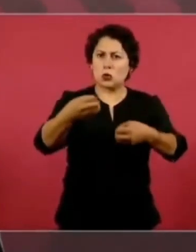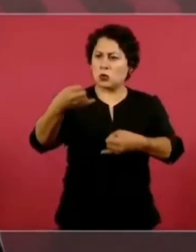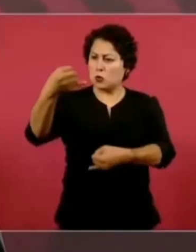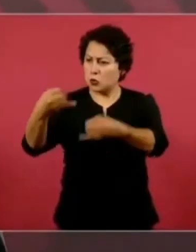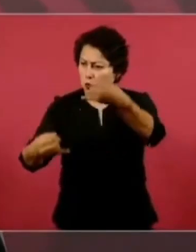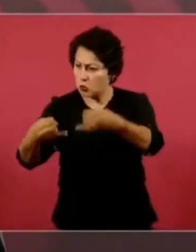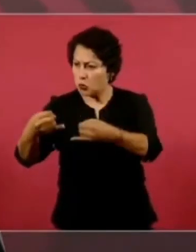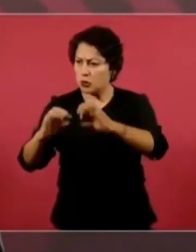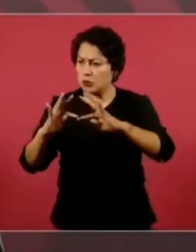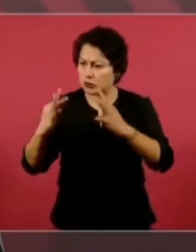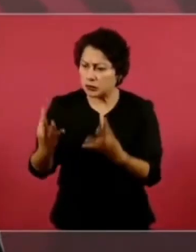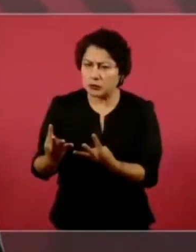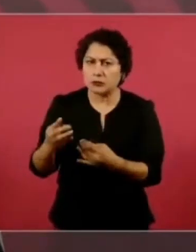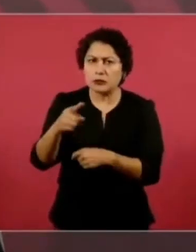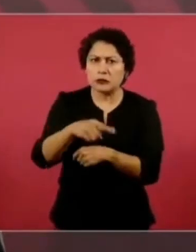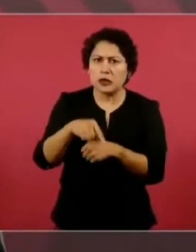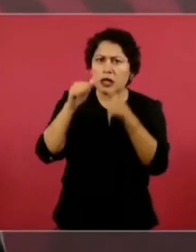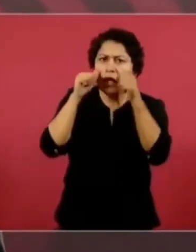Sí,